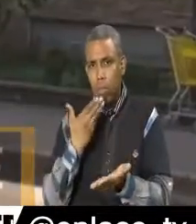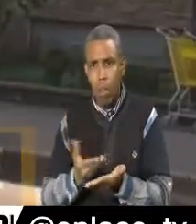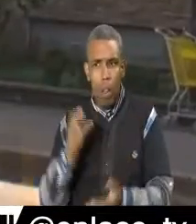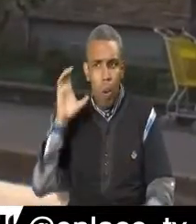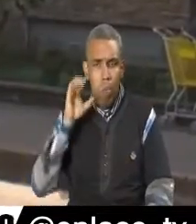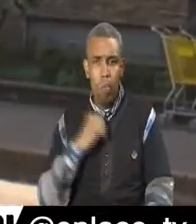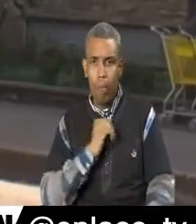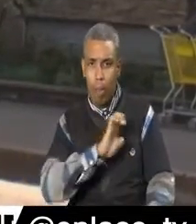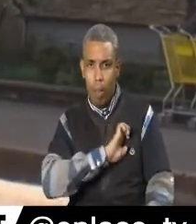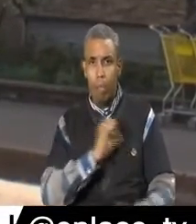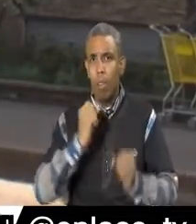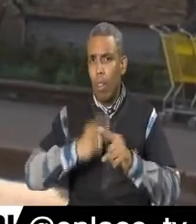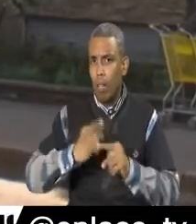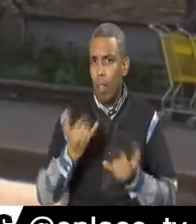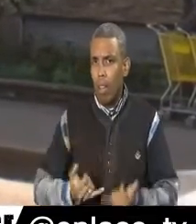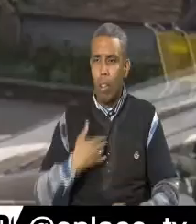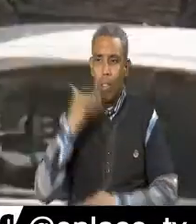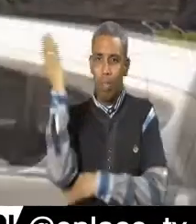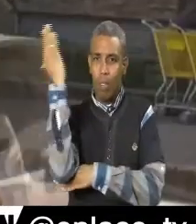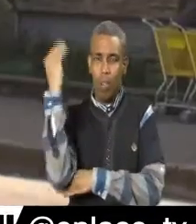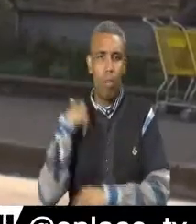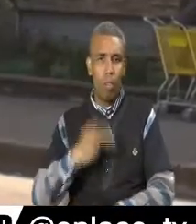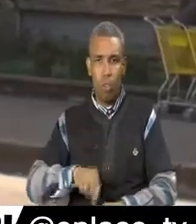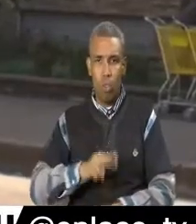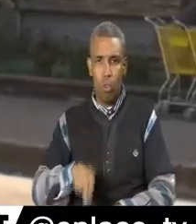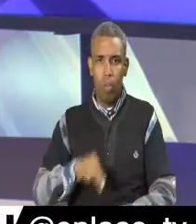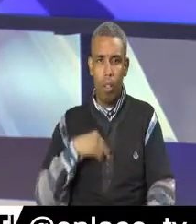Éxito y a las salas de cine del lugar.